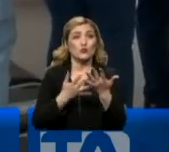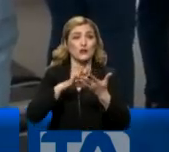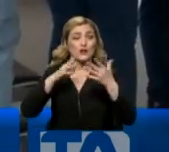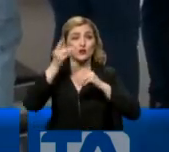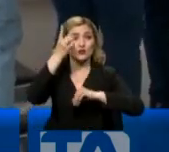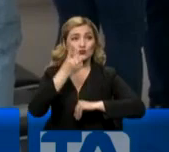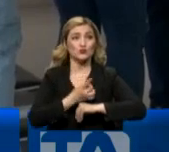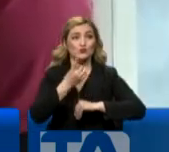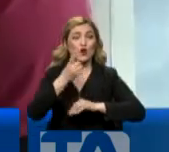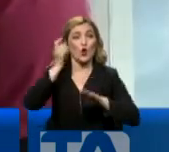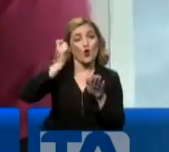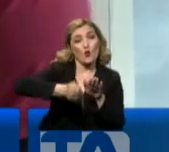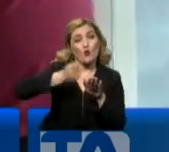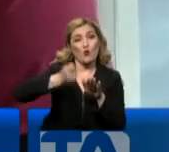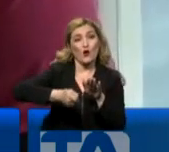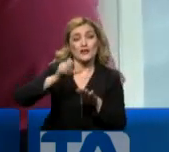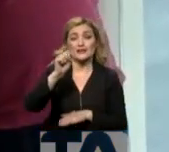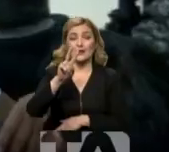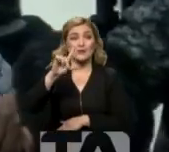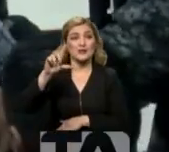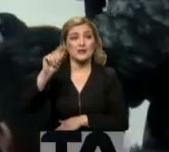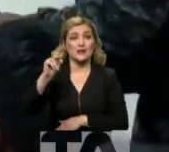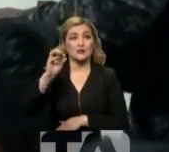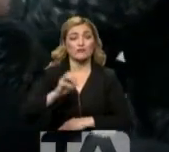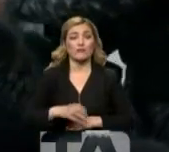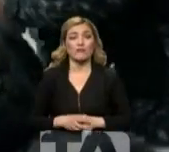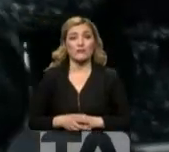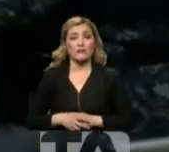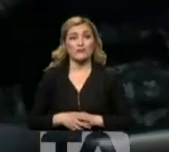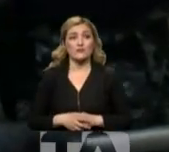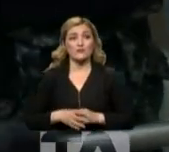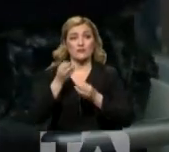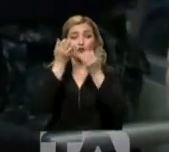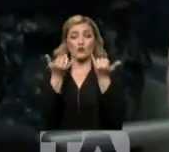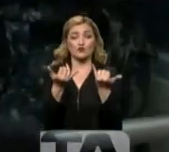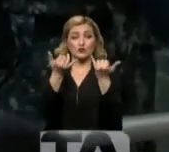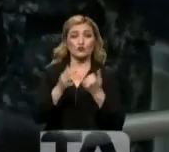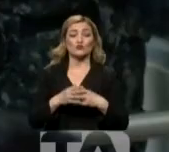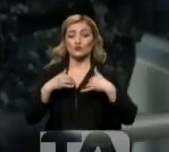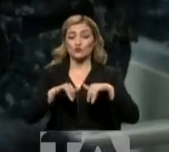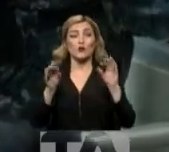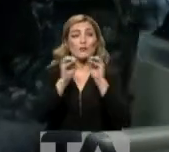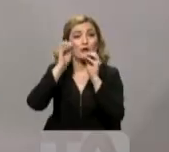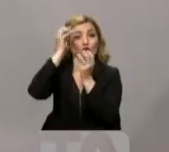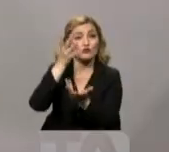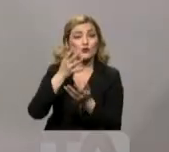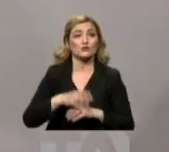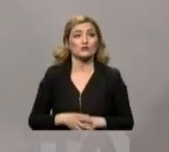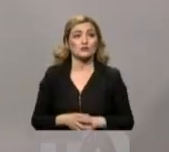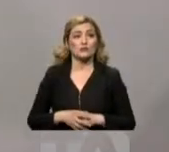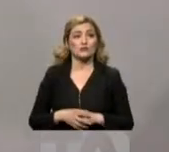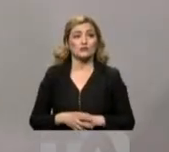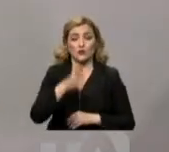resolución respectiva a cargo del juez Freddy Sevillano. Eso es lo que podemos dar a conocer hasta el momento. Regresamos con ustedes con más información. Estudios,